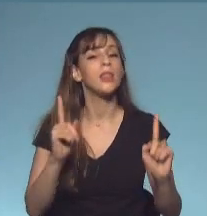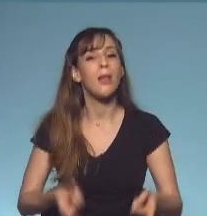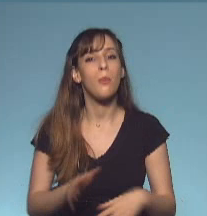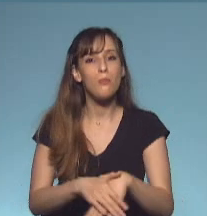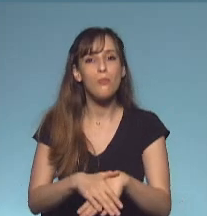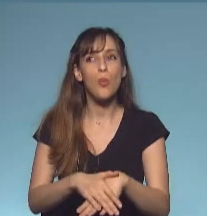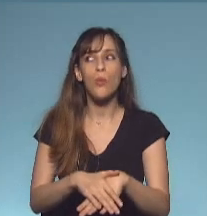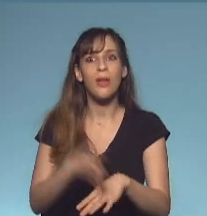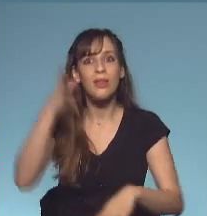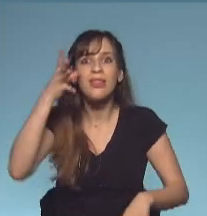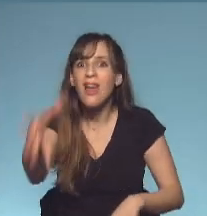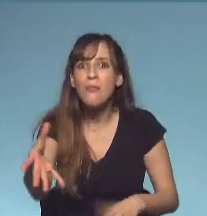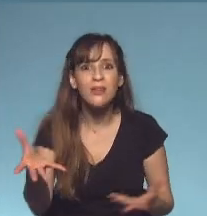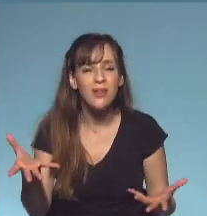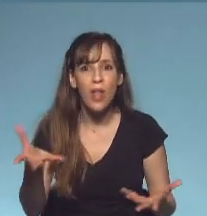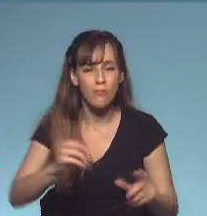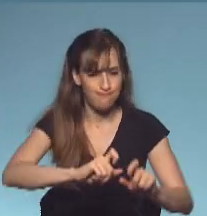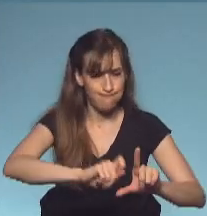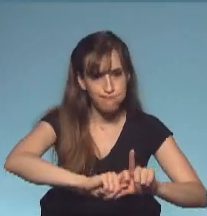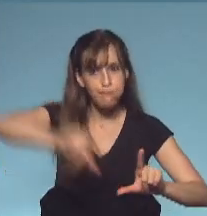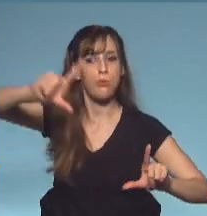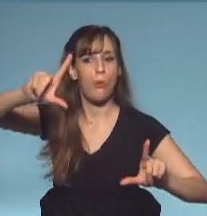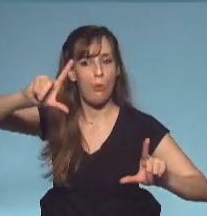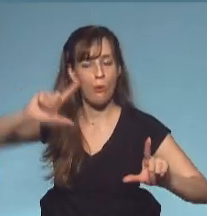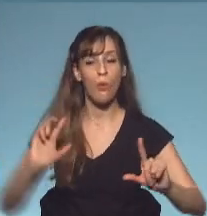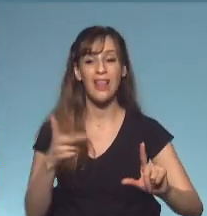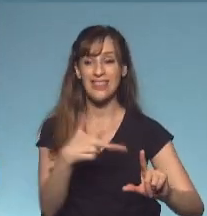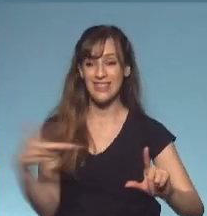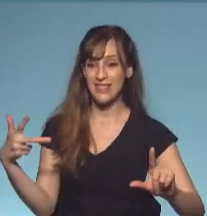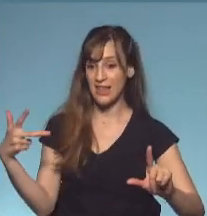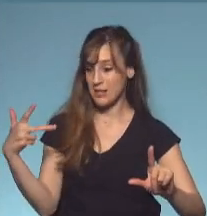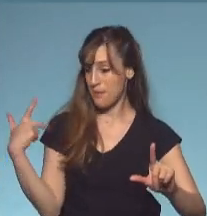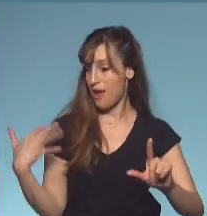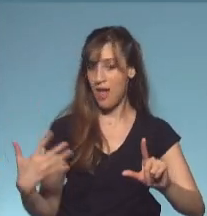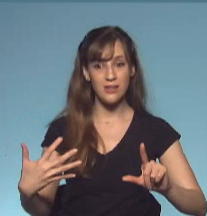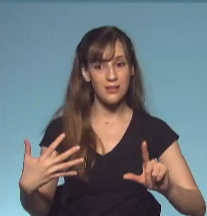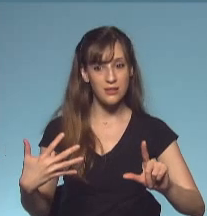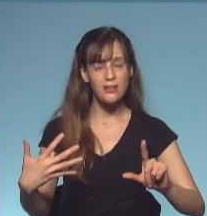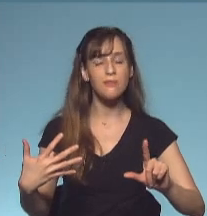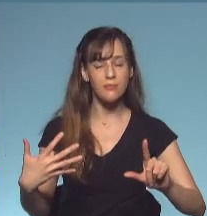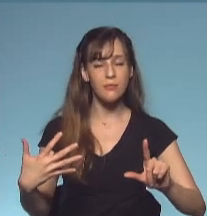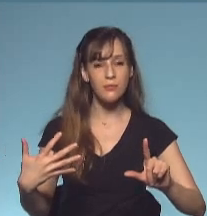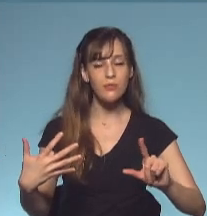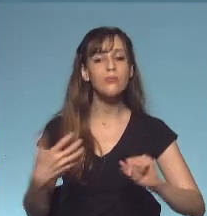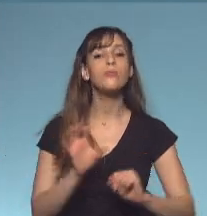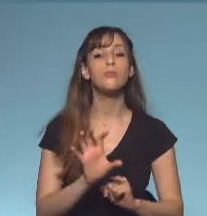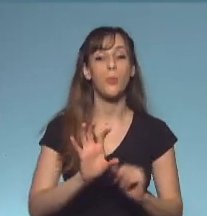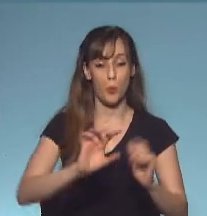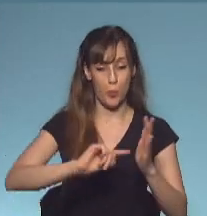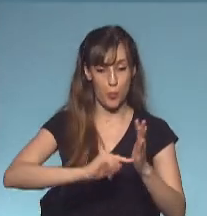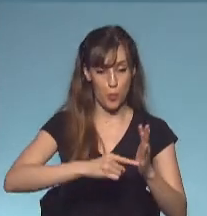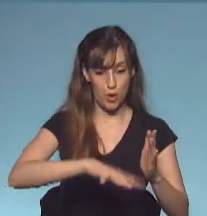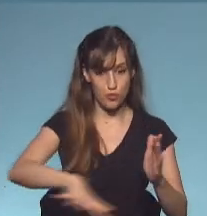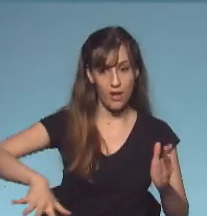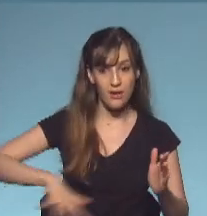magnitud. En las últimas prácticamente 3 semanas pasamos en la provincia de Buenos Aires, que no fue donde